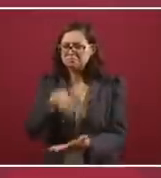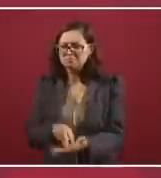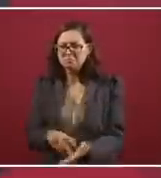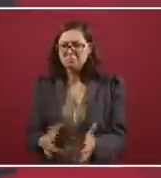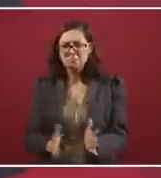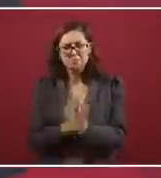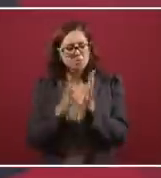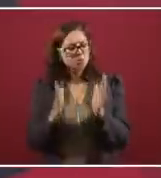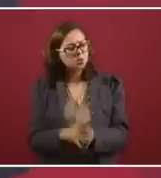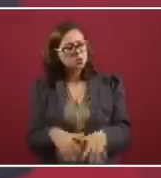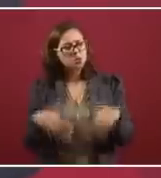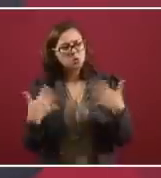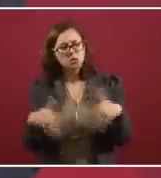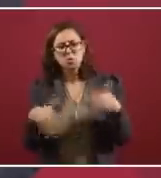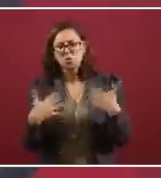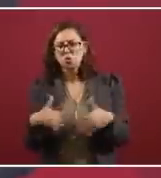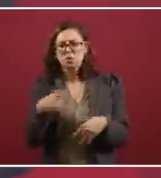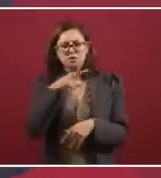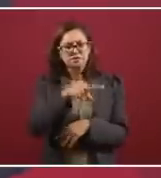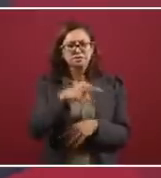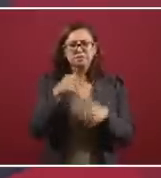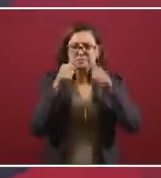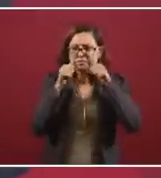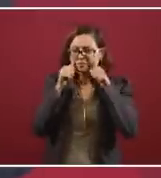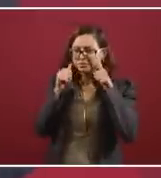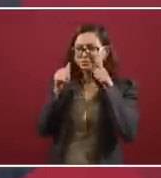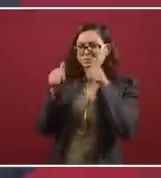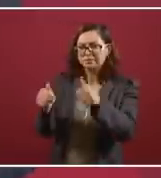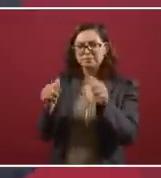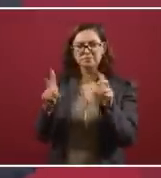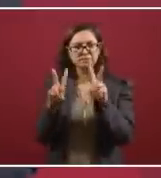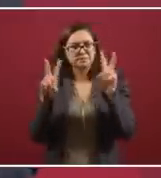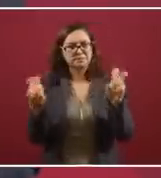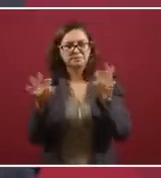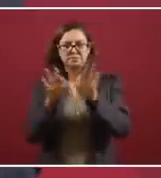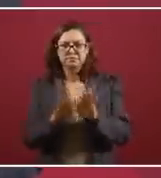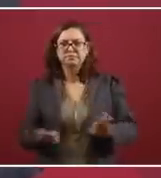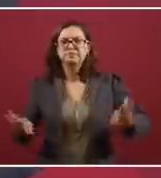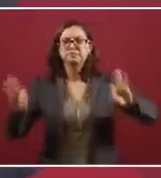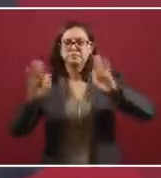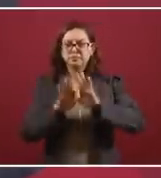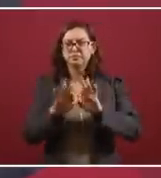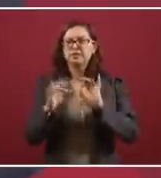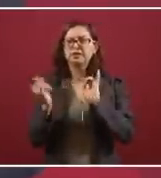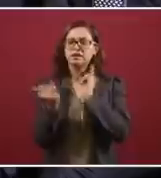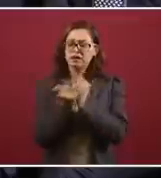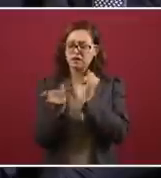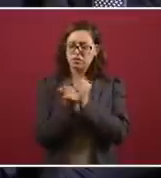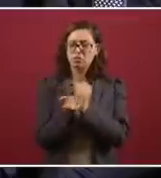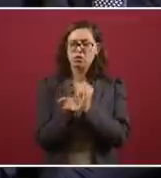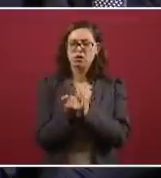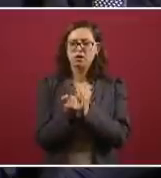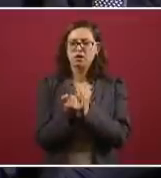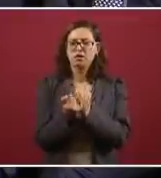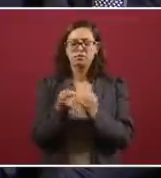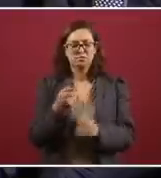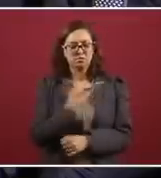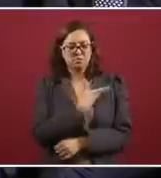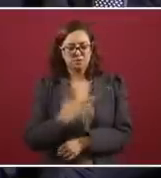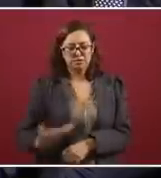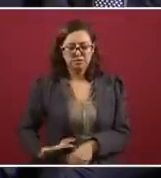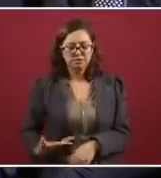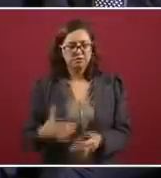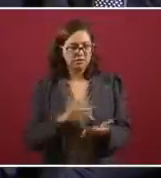personal y dedicarle el tiempo a una cosa tan importante. Y, por supuesto, como ya lo hizo el presidente,